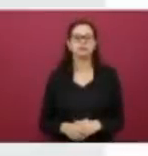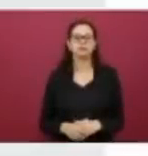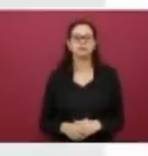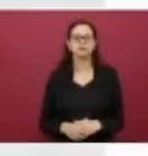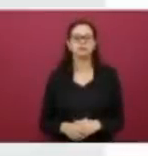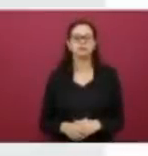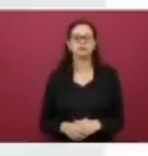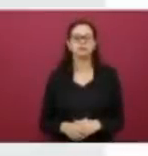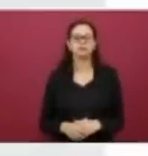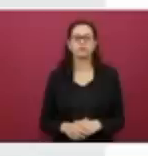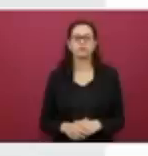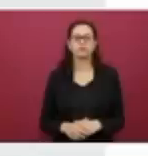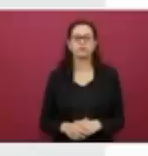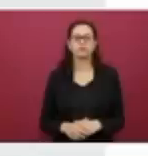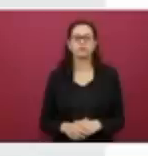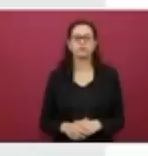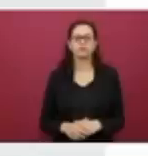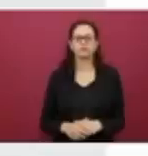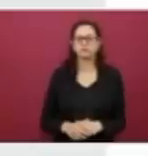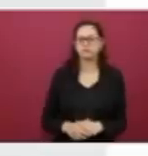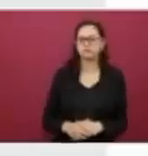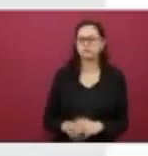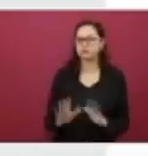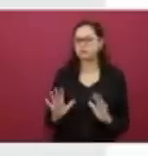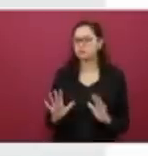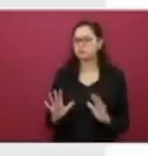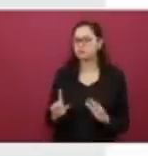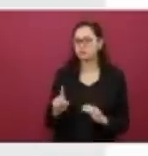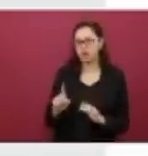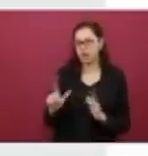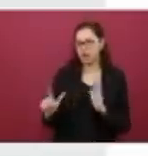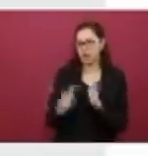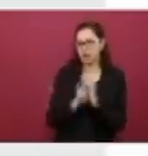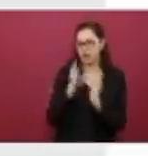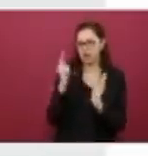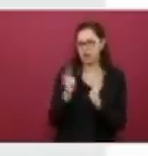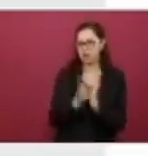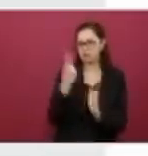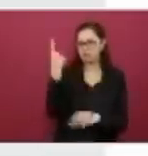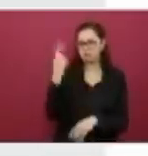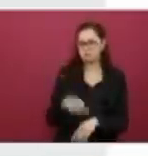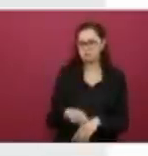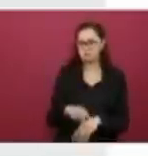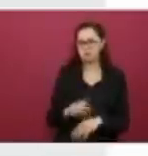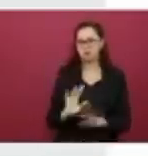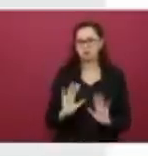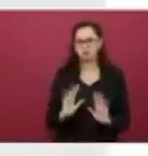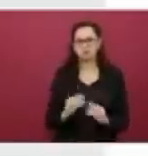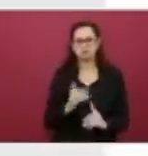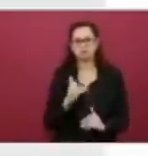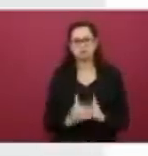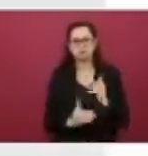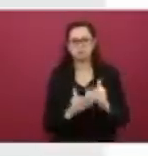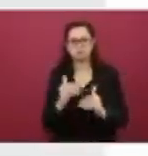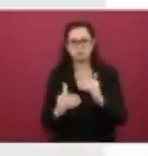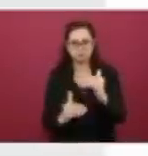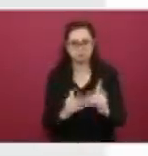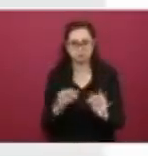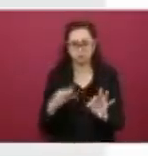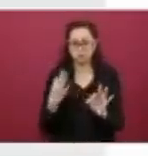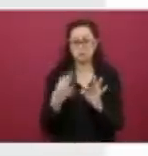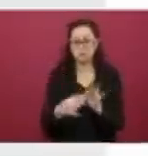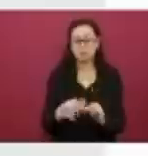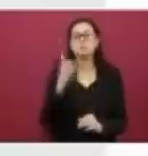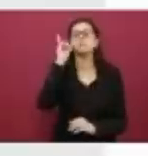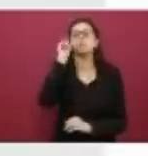sí pero ese es el procedimiento legal si hoy cumplimos el procedimiento legal ya mañana les informamos